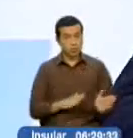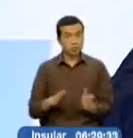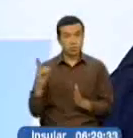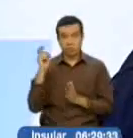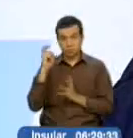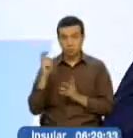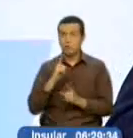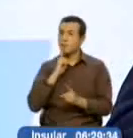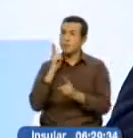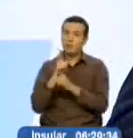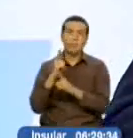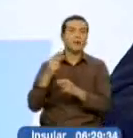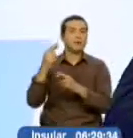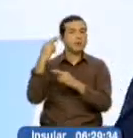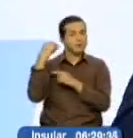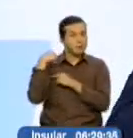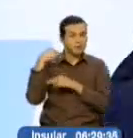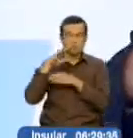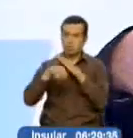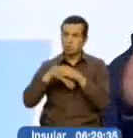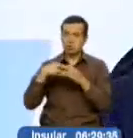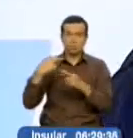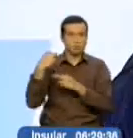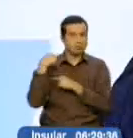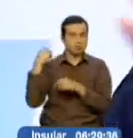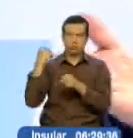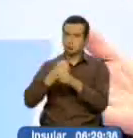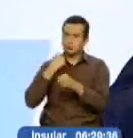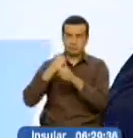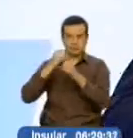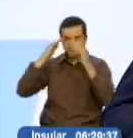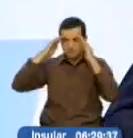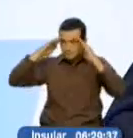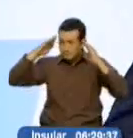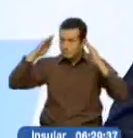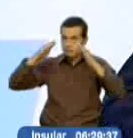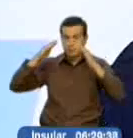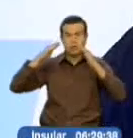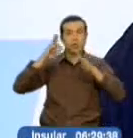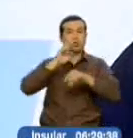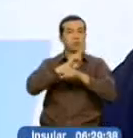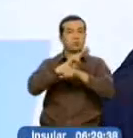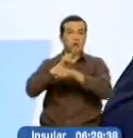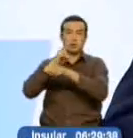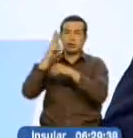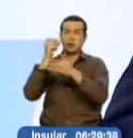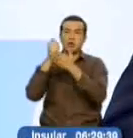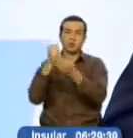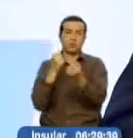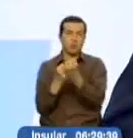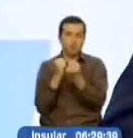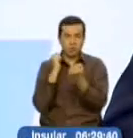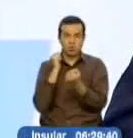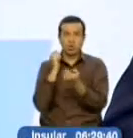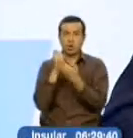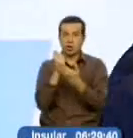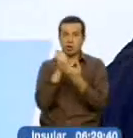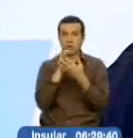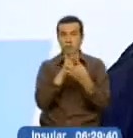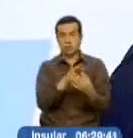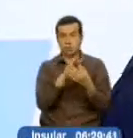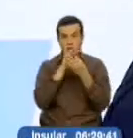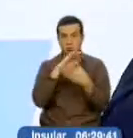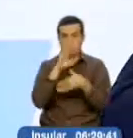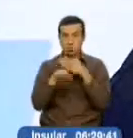sí es una gran minga en donde todos tenemos que remar en la misma dirección. La superintendencia lo que va a hacer es una gran ayuda, un gran aliado